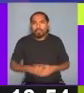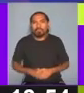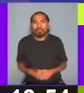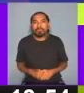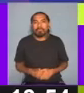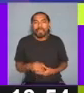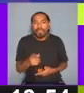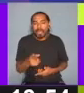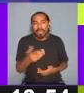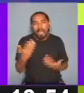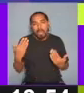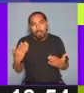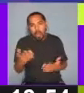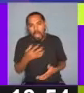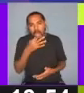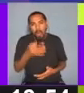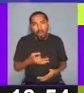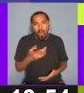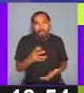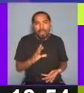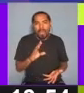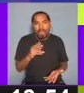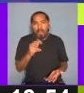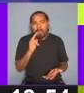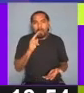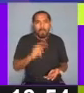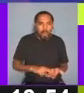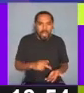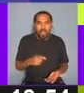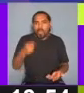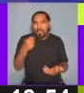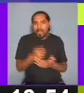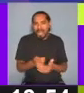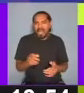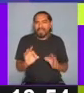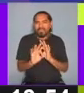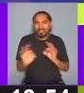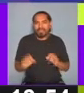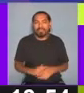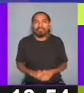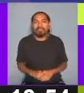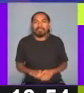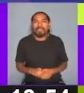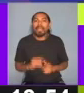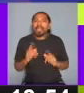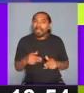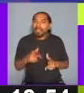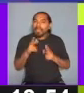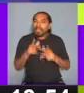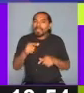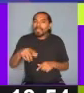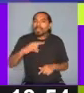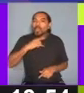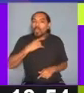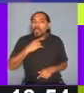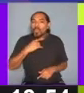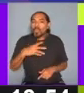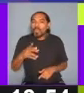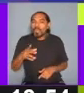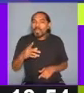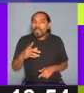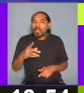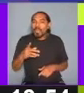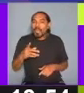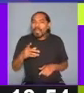cumplir. Manera, ¿no? Y también es importante destacar que somos las provincias dentro de las que tributan ingresos brutos con las alícuotas